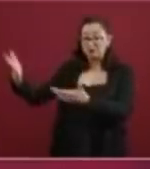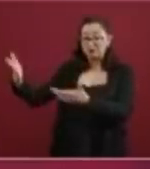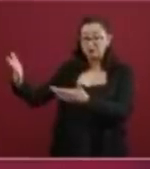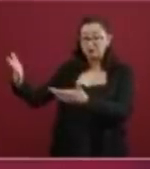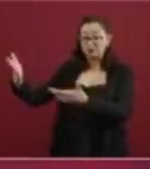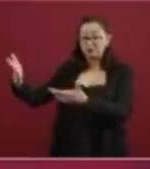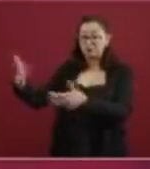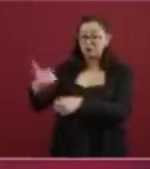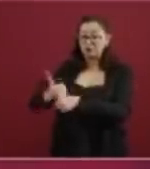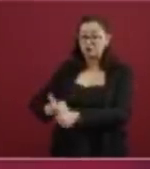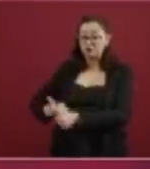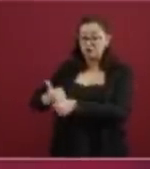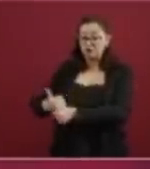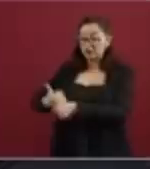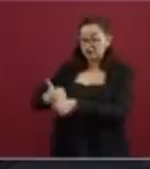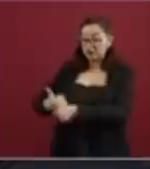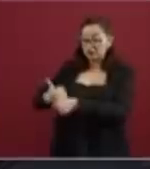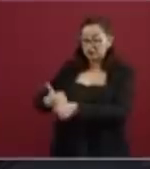al sufrimiento,